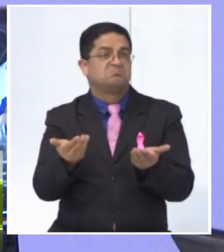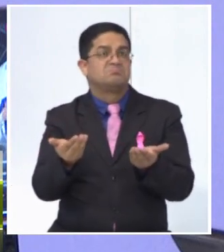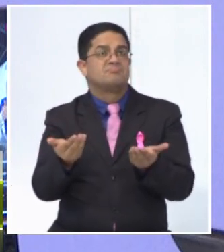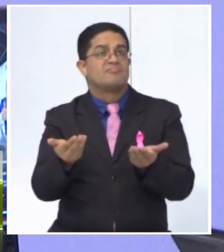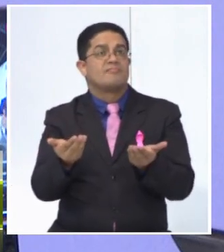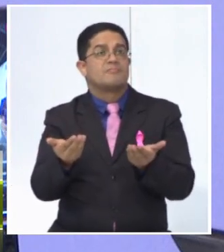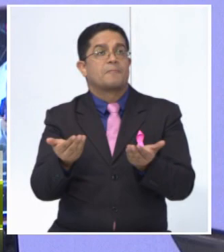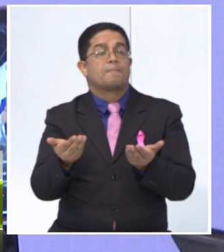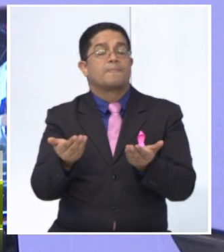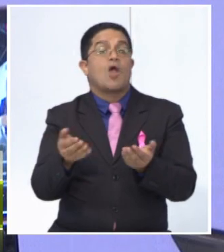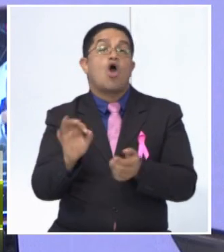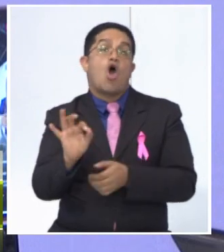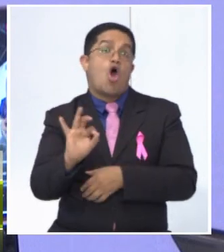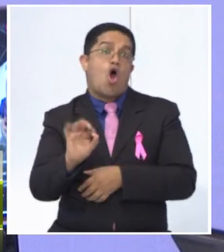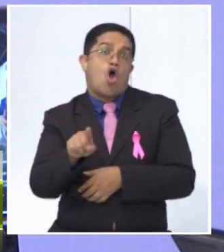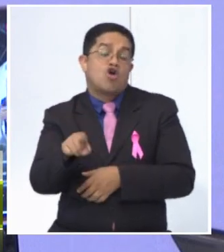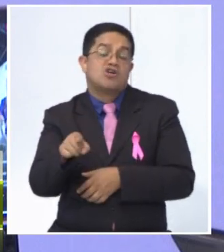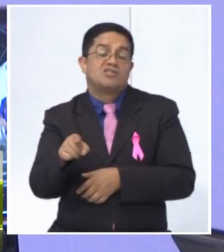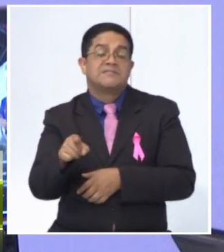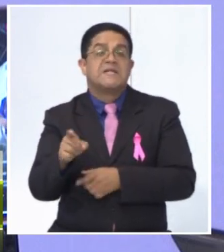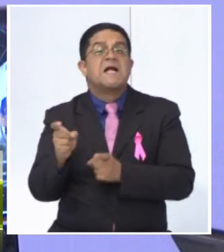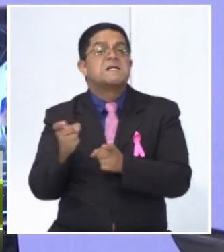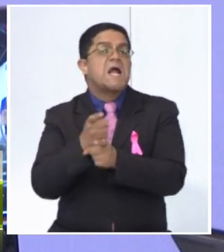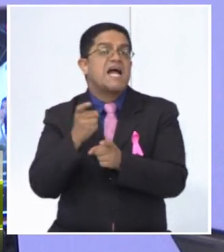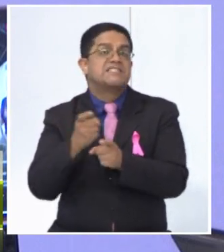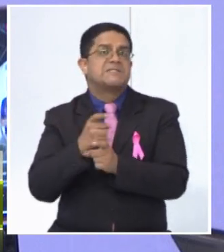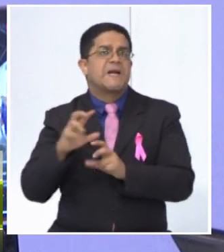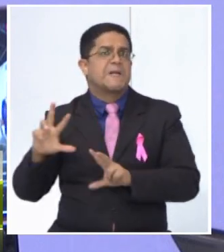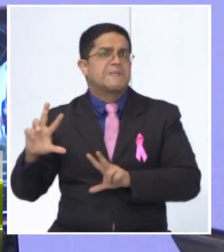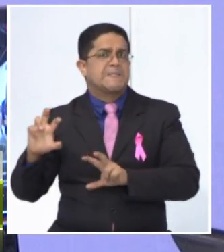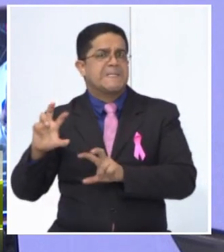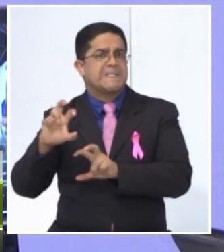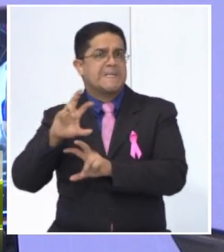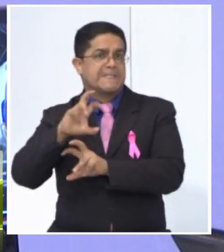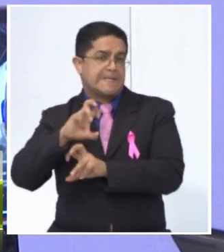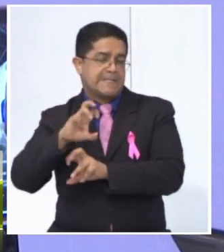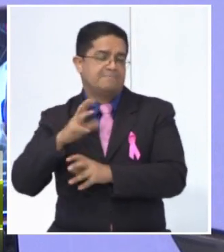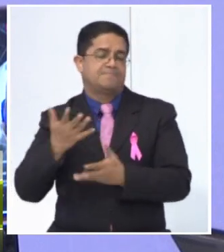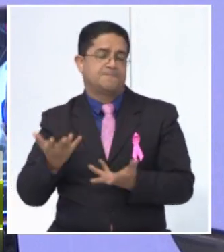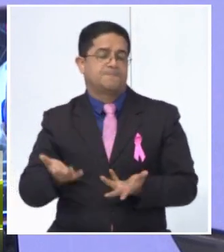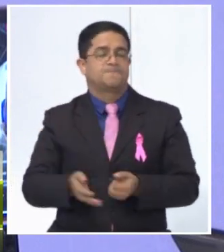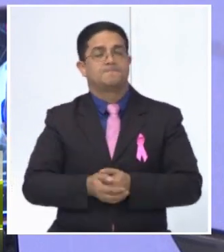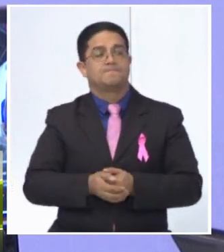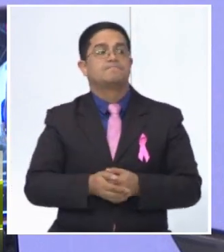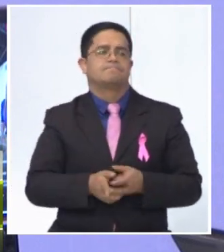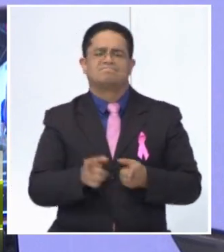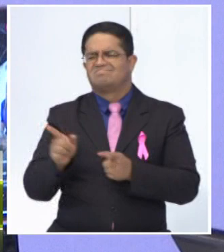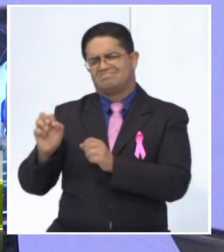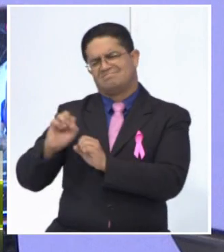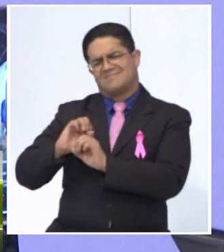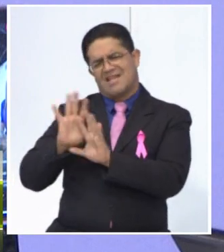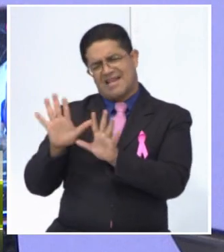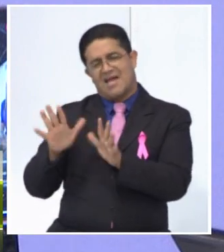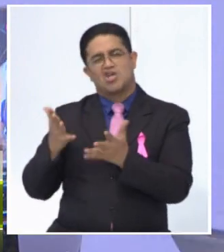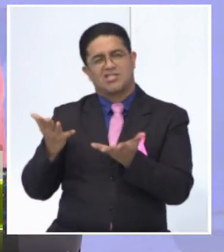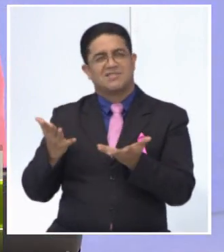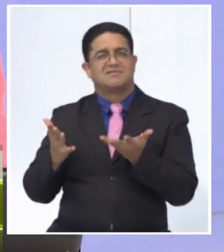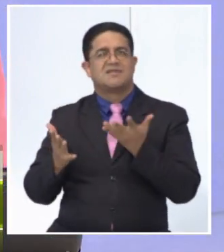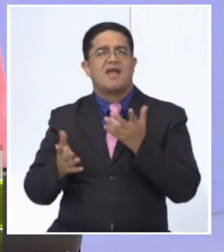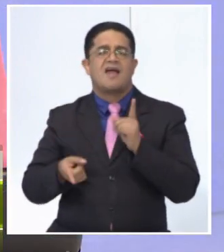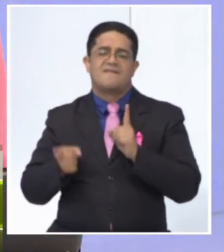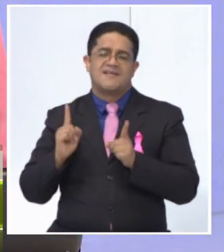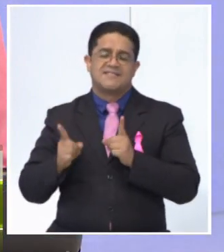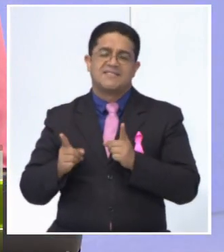cáncer más complicado, más terminal, pero tenga una actitud más positiva. Claro, de repente permitirse en las primeras etapas